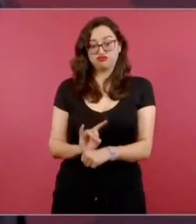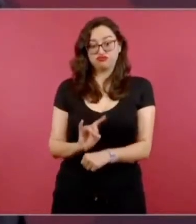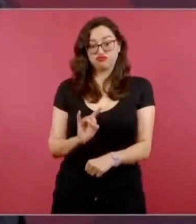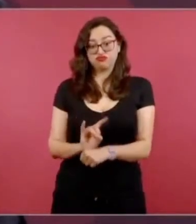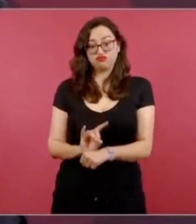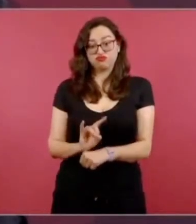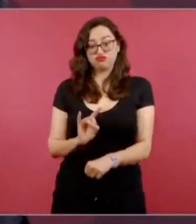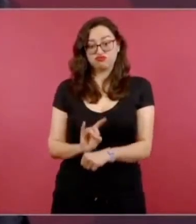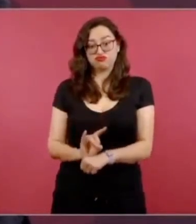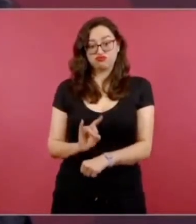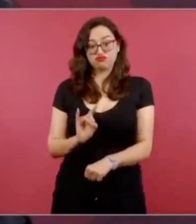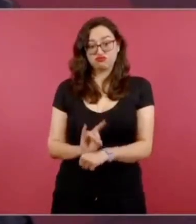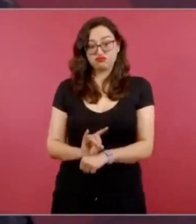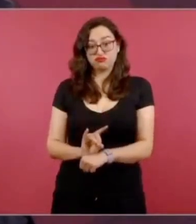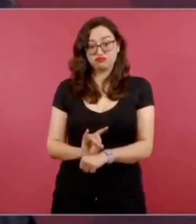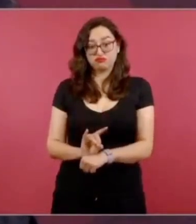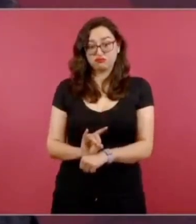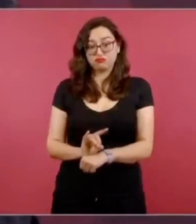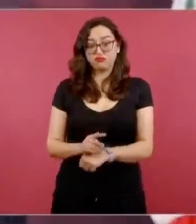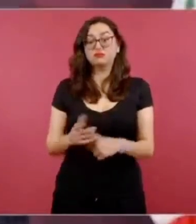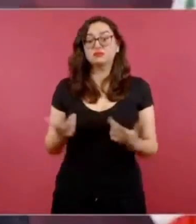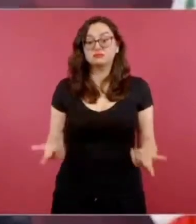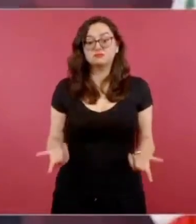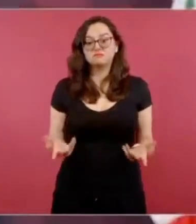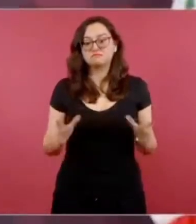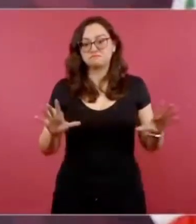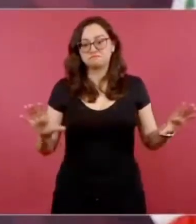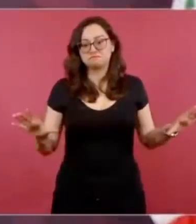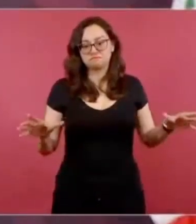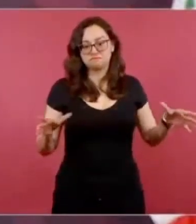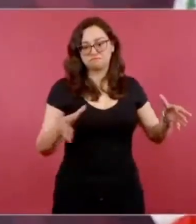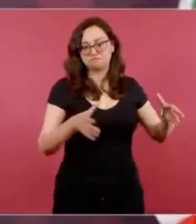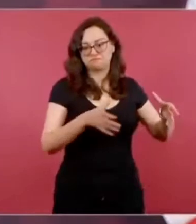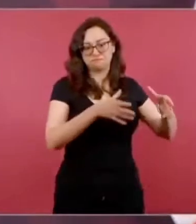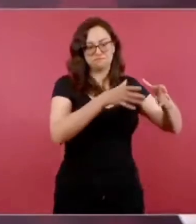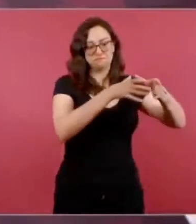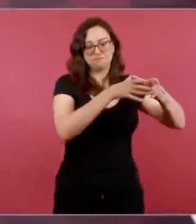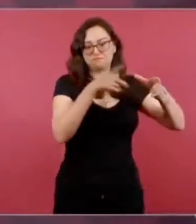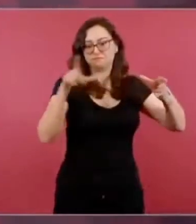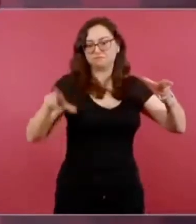porque lo que existía realmente era una oligarquía